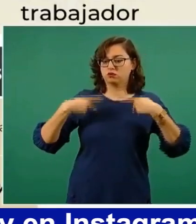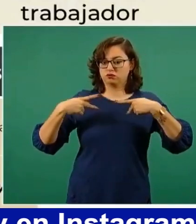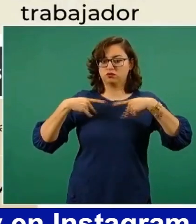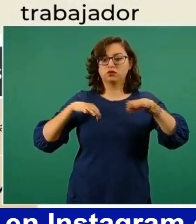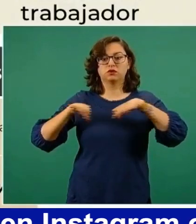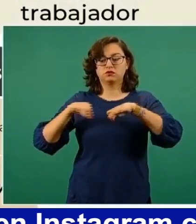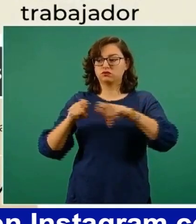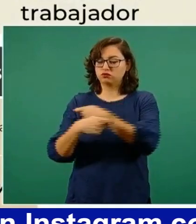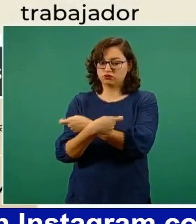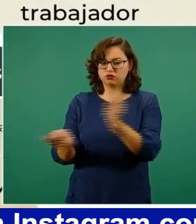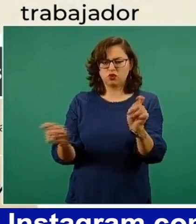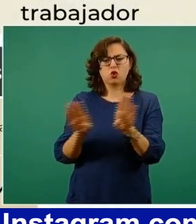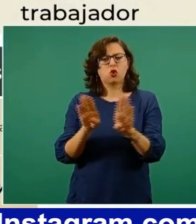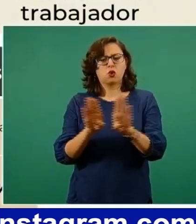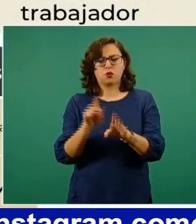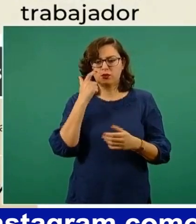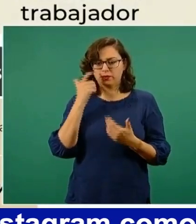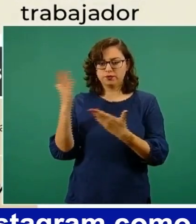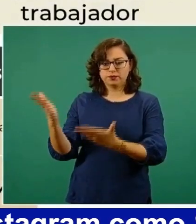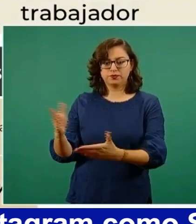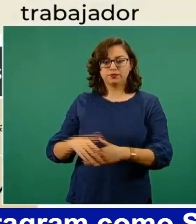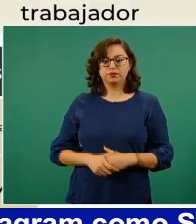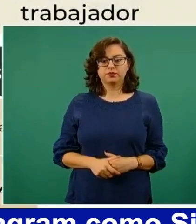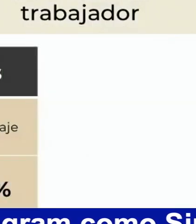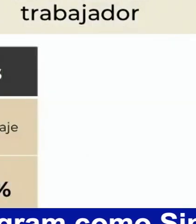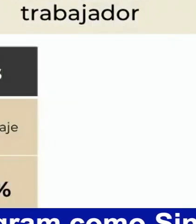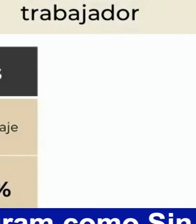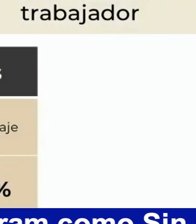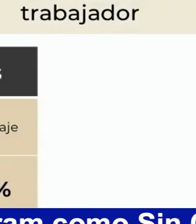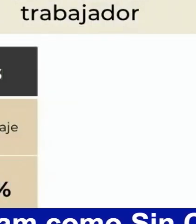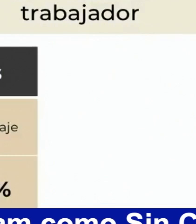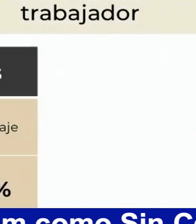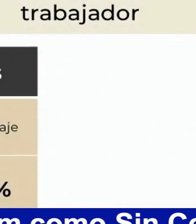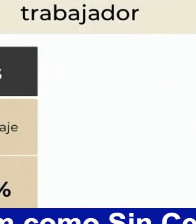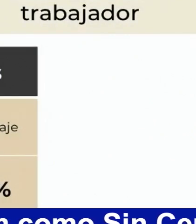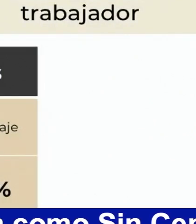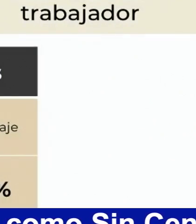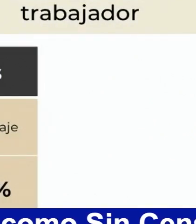de utilidades, el reparto de utilidades es un derecho